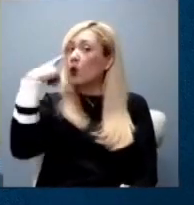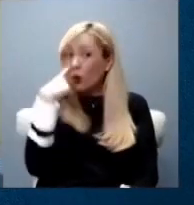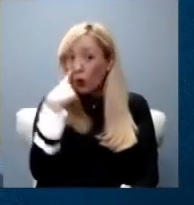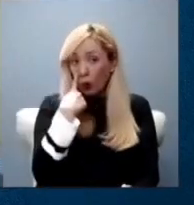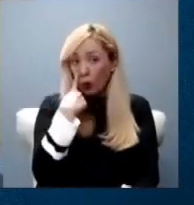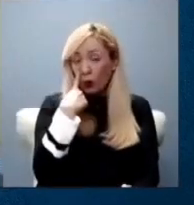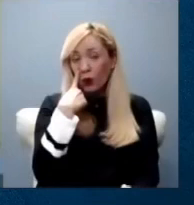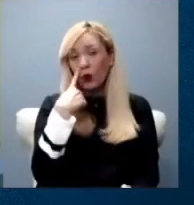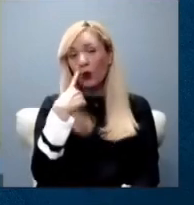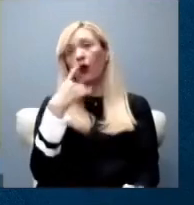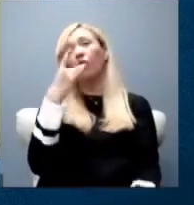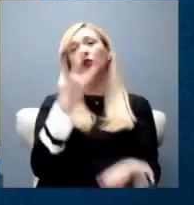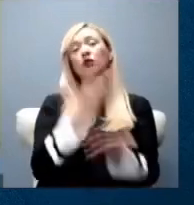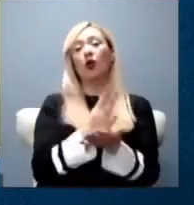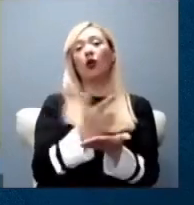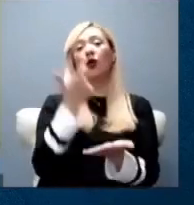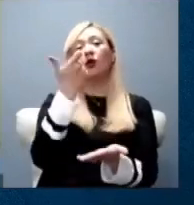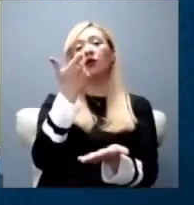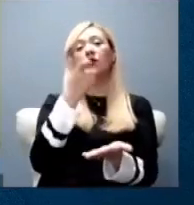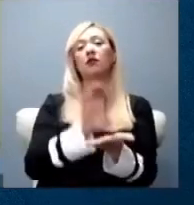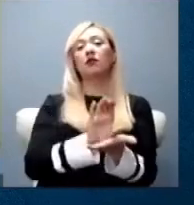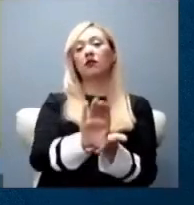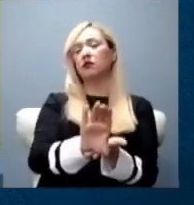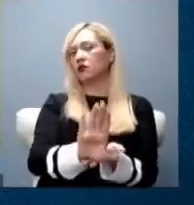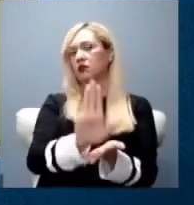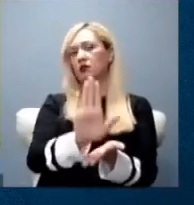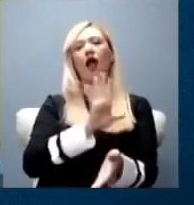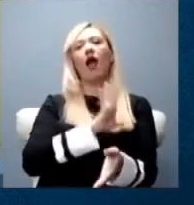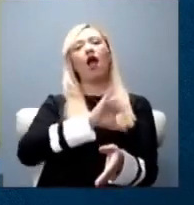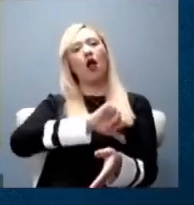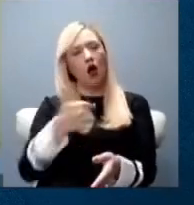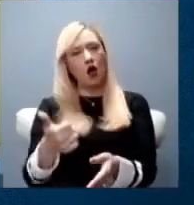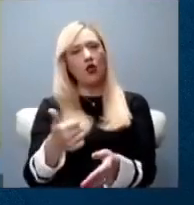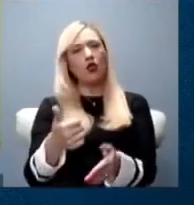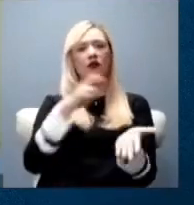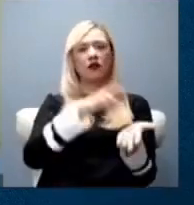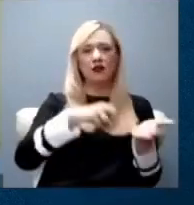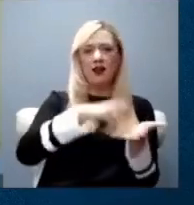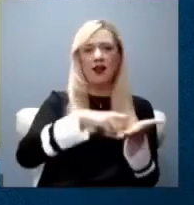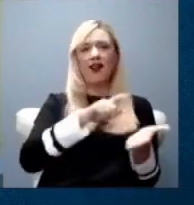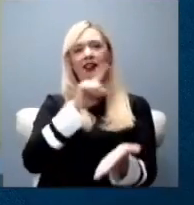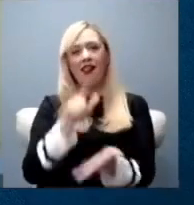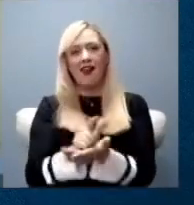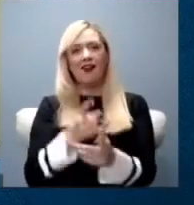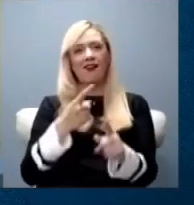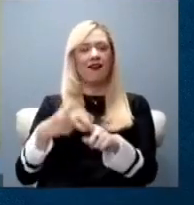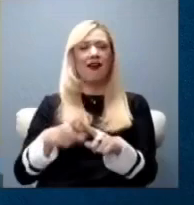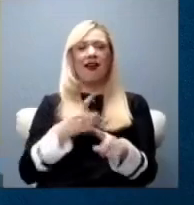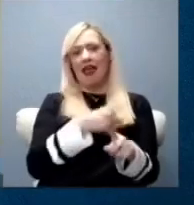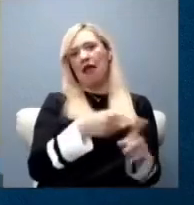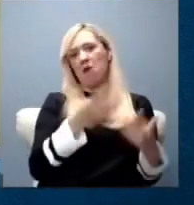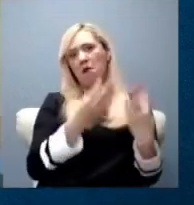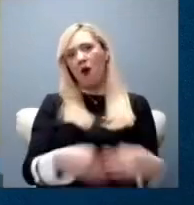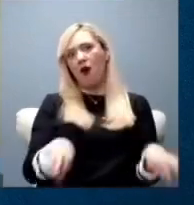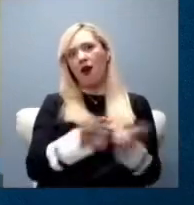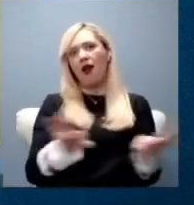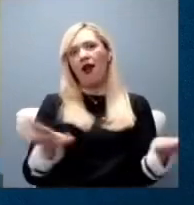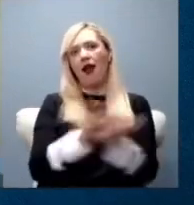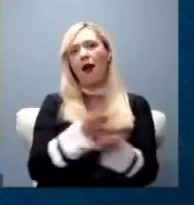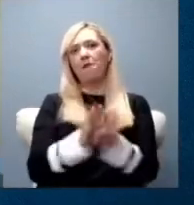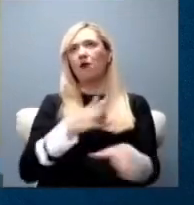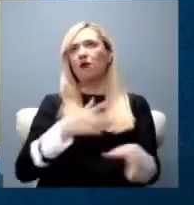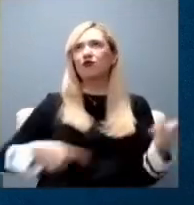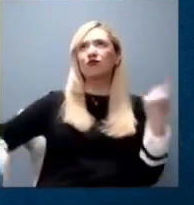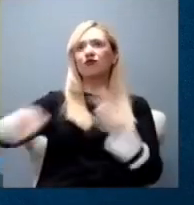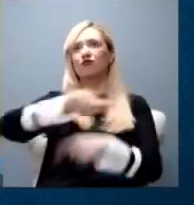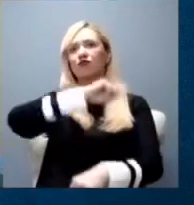a la parte de indemnización compensatoria, sino que tiene unas medidas de reparación integral que son las que hay que rescatar porque ha permitido cambios estructurales en muchos países de